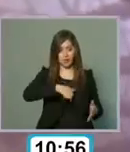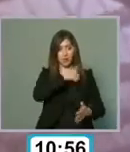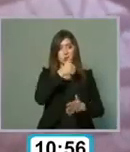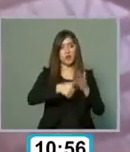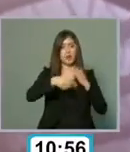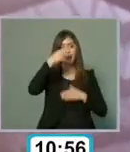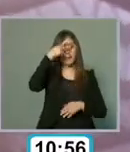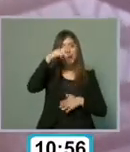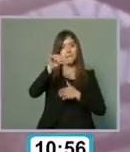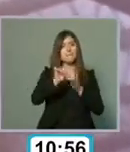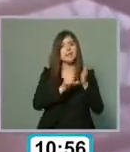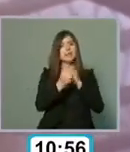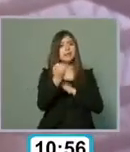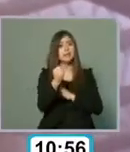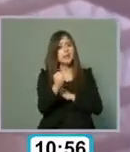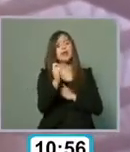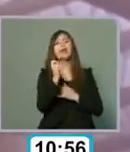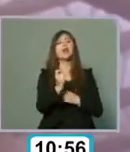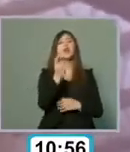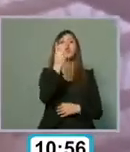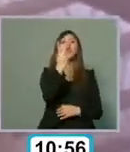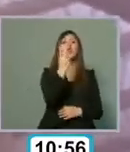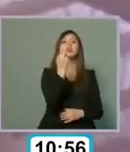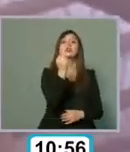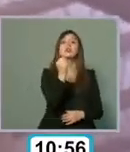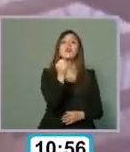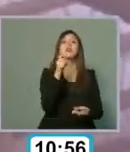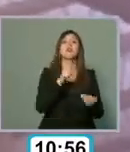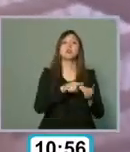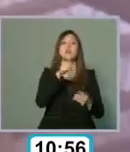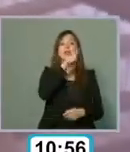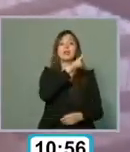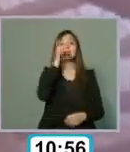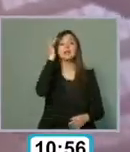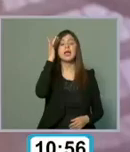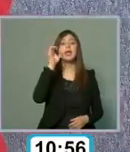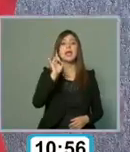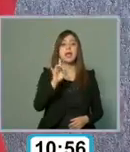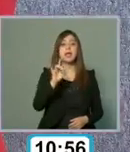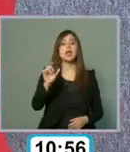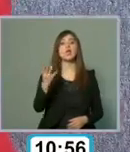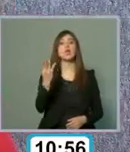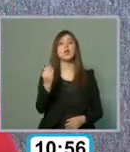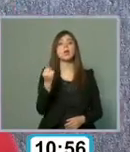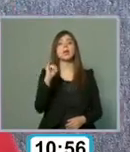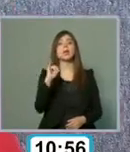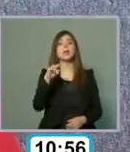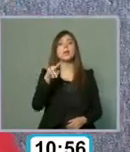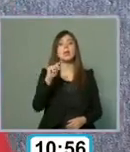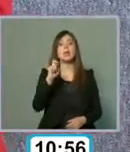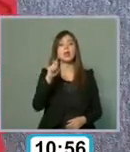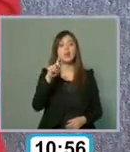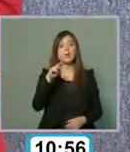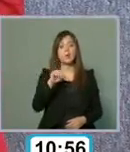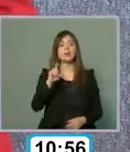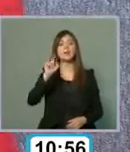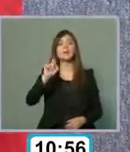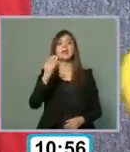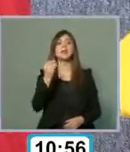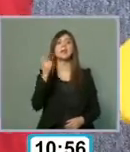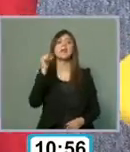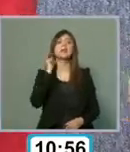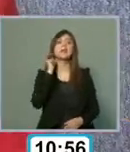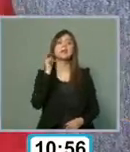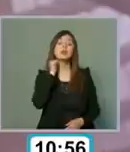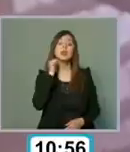tal? Cuéntanos. Vamos a estar el 2 de septiembre, ¿sí? Ujú. En San Ángel, el 9 en Interlomas, el 29 en Azcapotzalco y